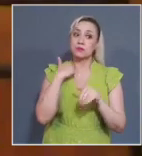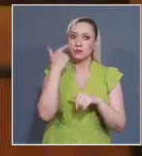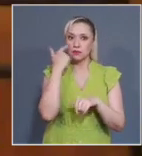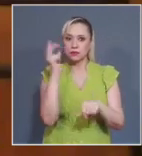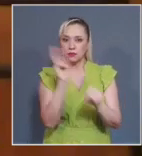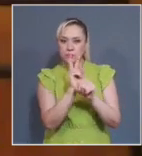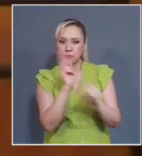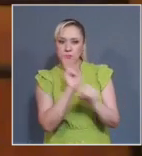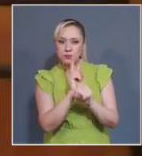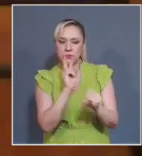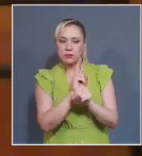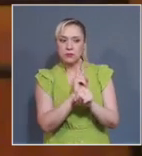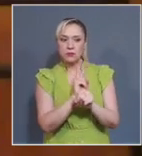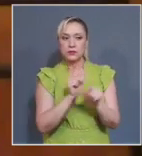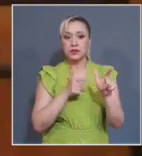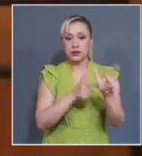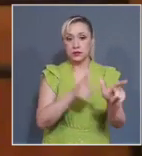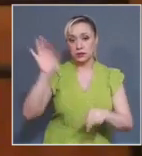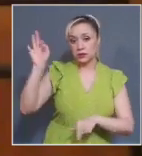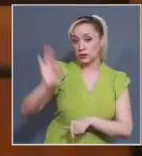la tasa de interés en el nivel de